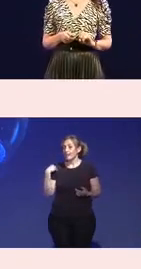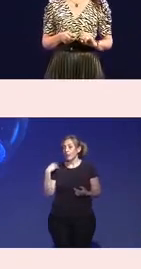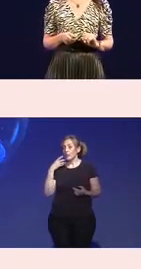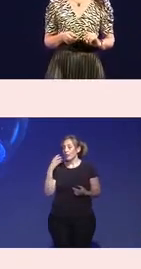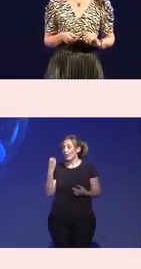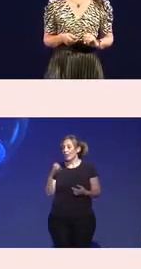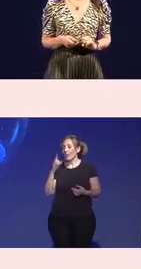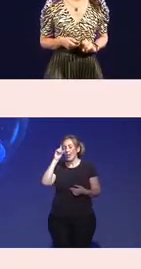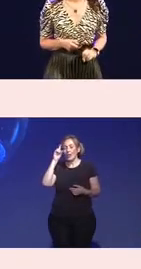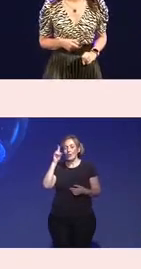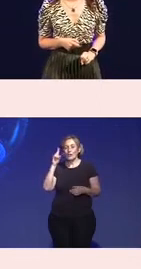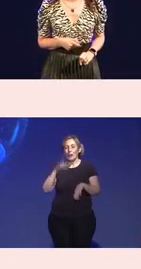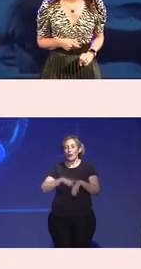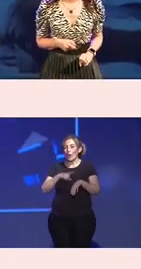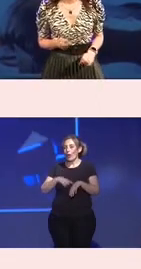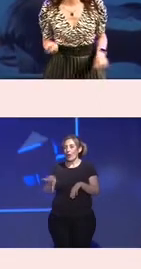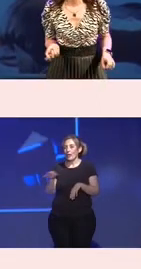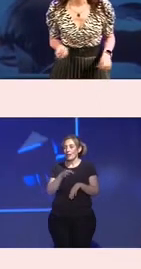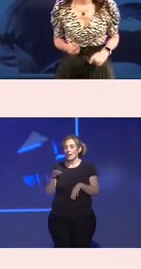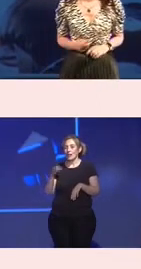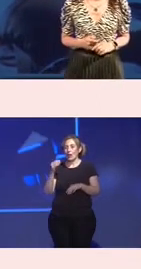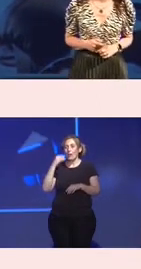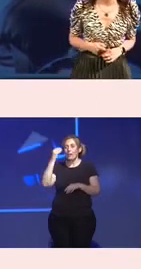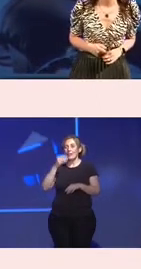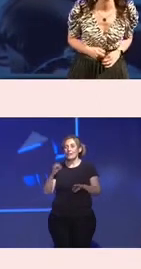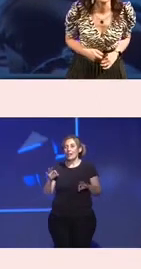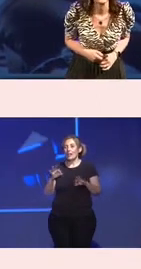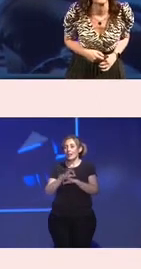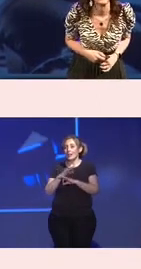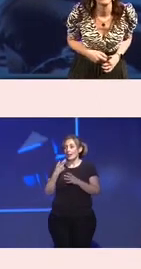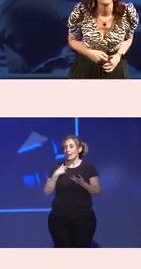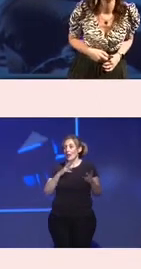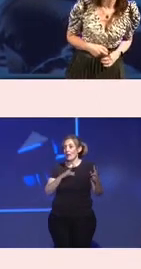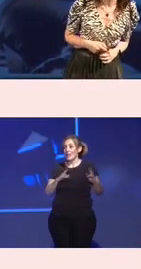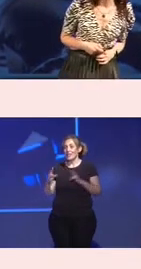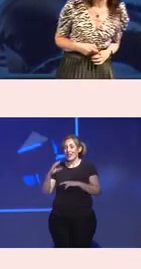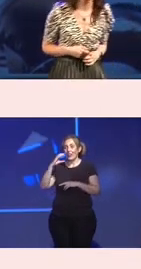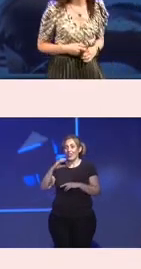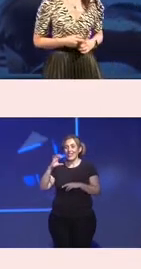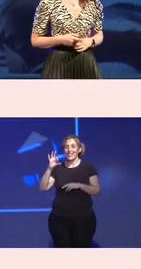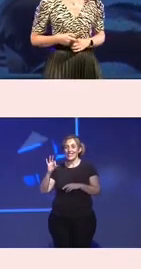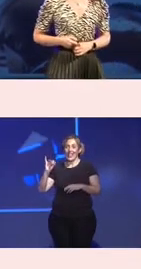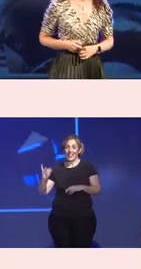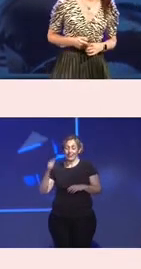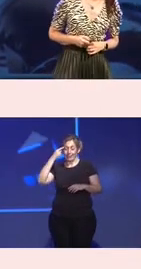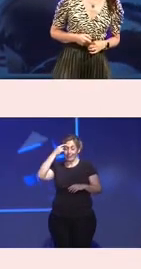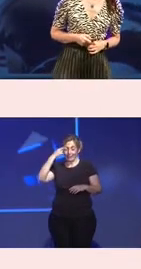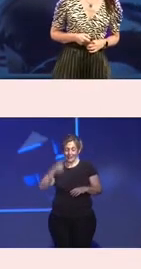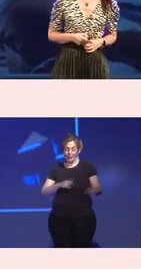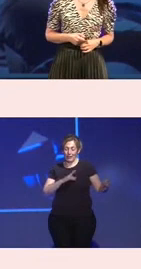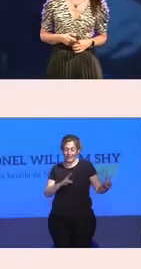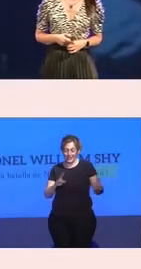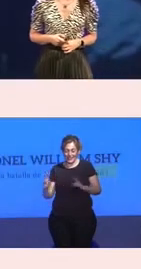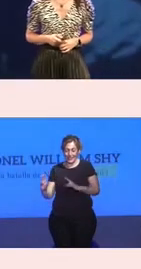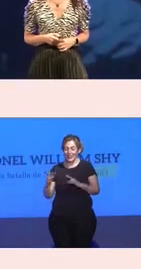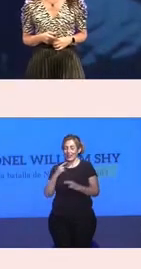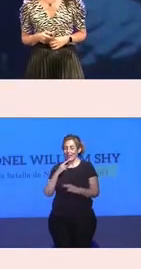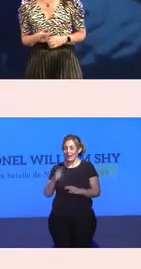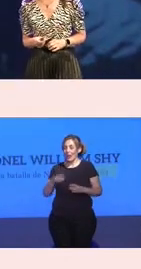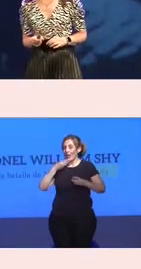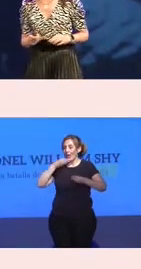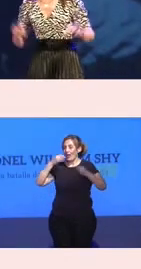ciencia por mucho que todos vosotros penséis lo contrario porque veis series como csi Vale pues la historia